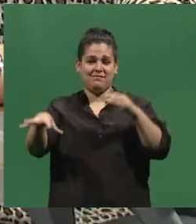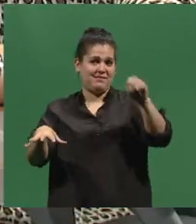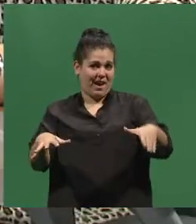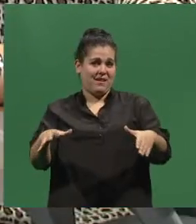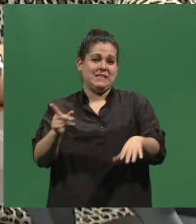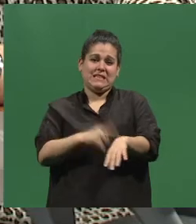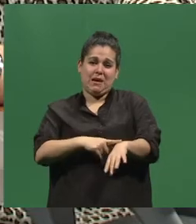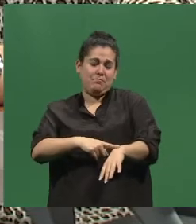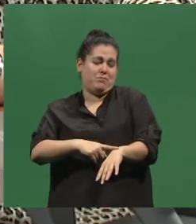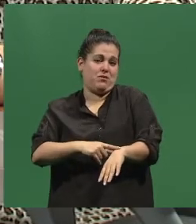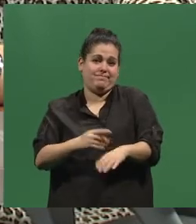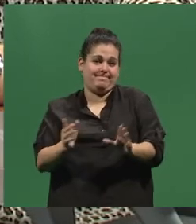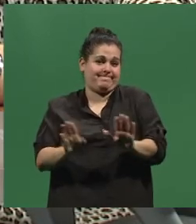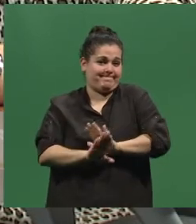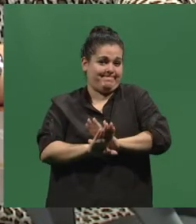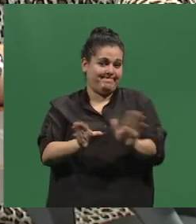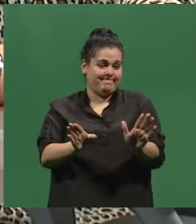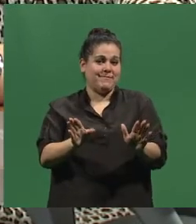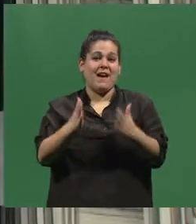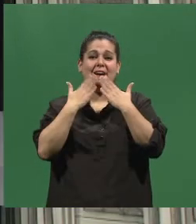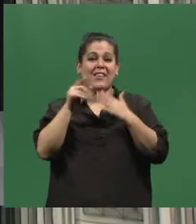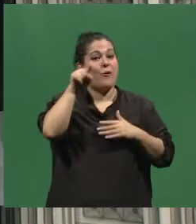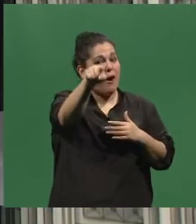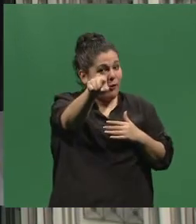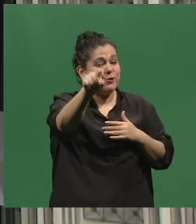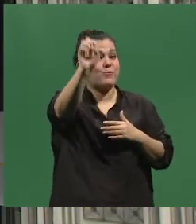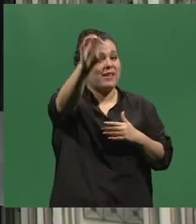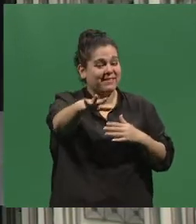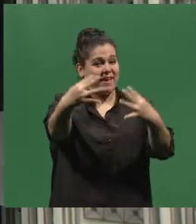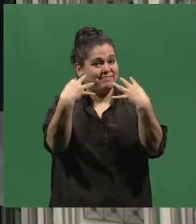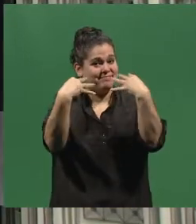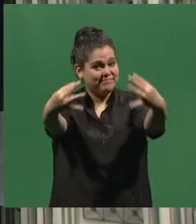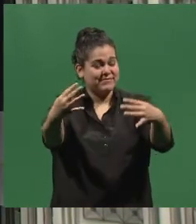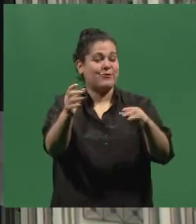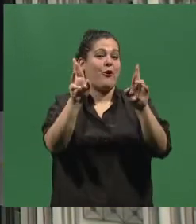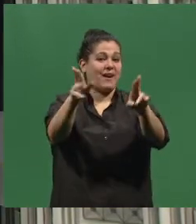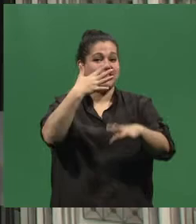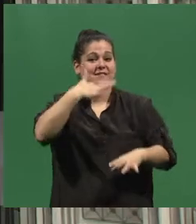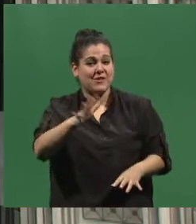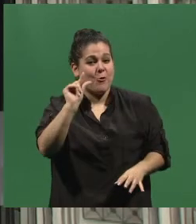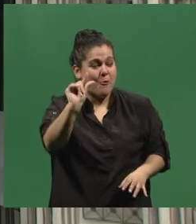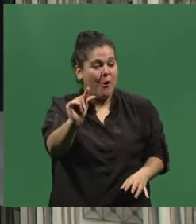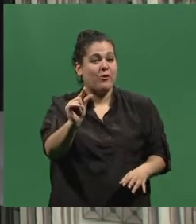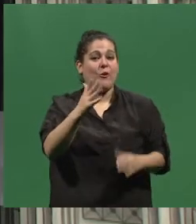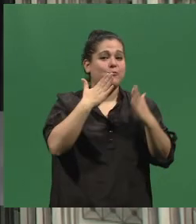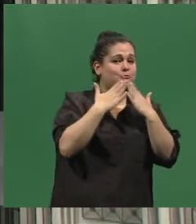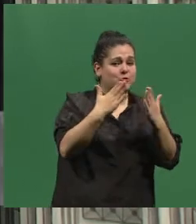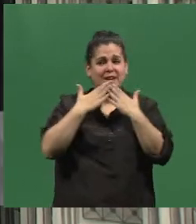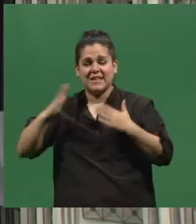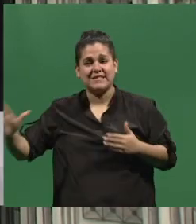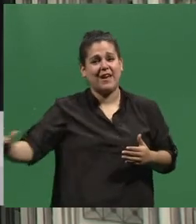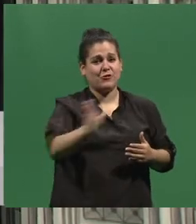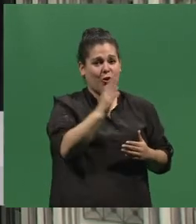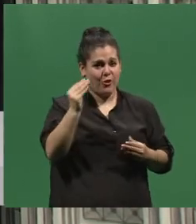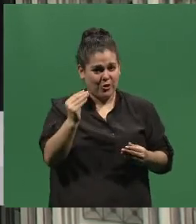el tiempo, es un tema muy interesante. Te agradezco a vos por estar ahí, espero que hayas entendido un poco. Gracias. Muchas gracias a todos,